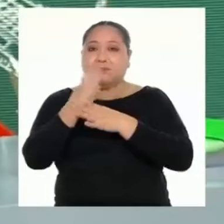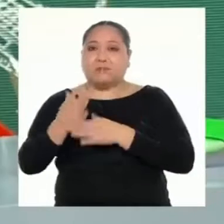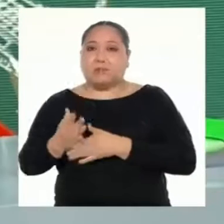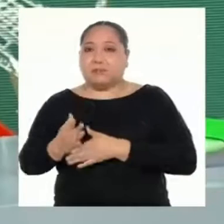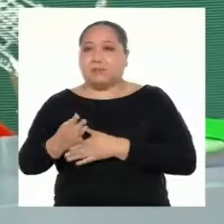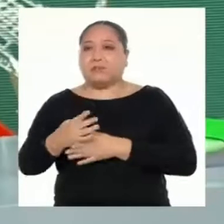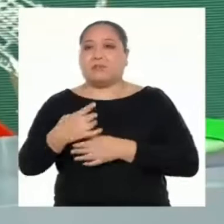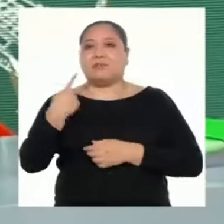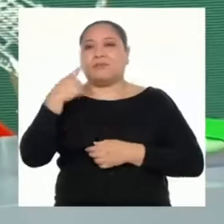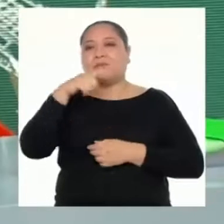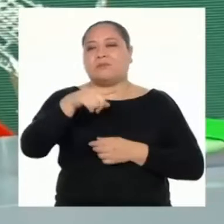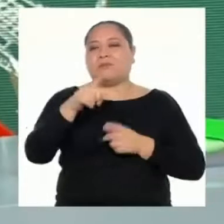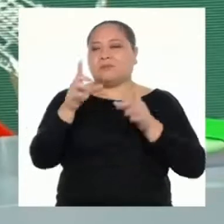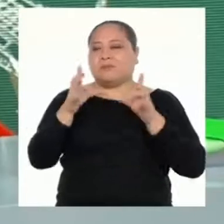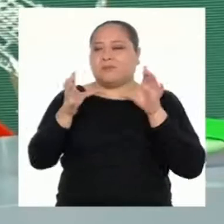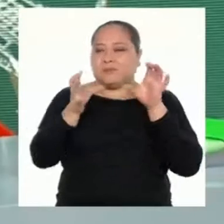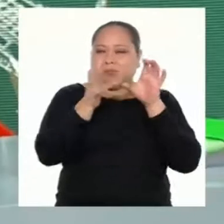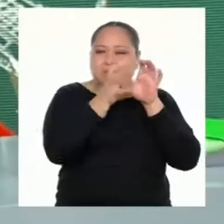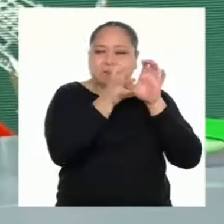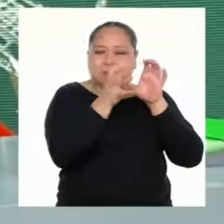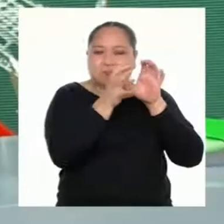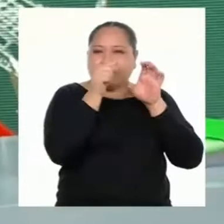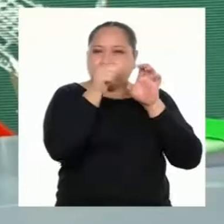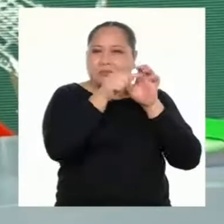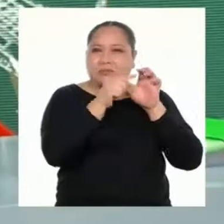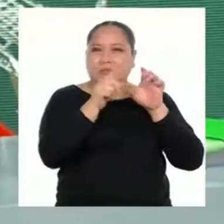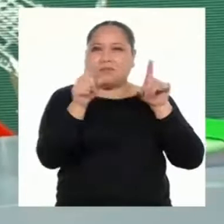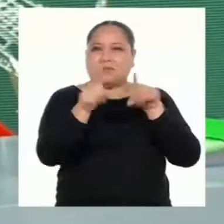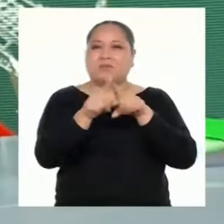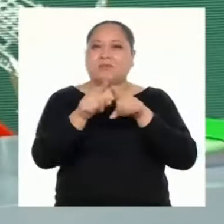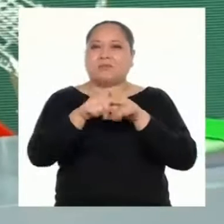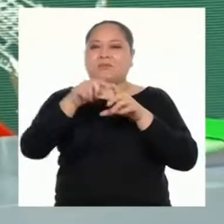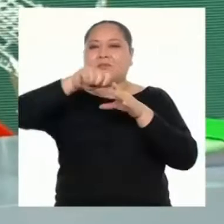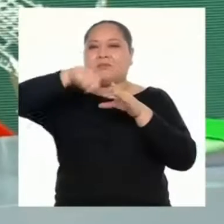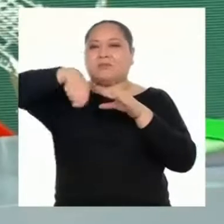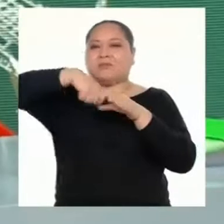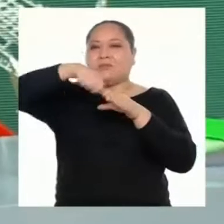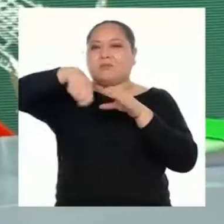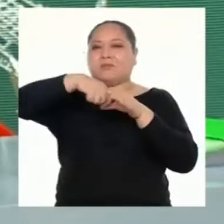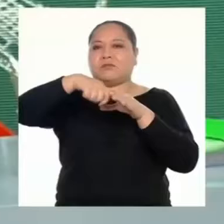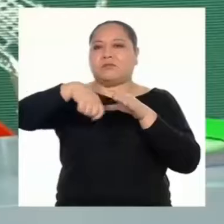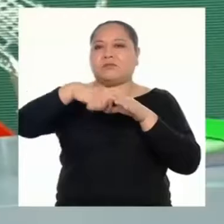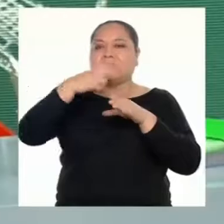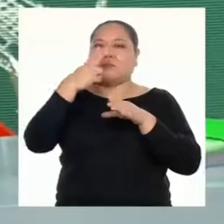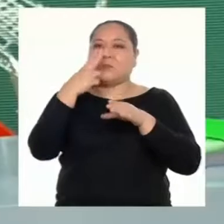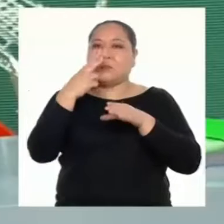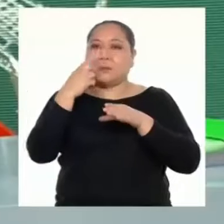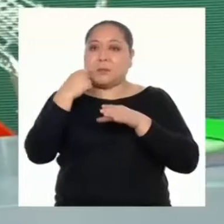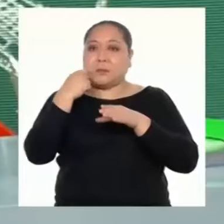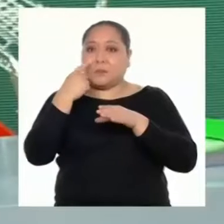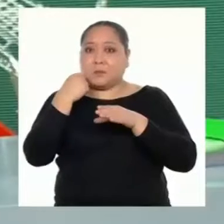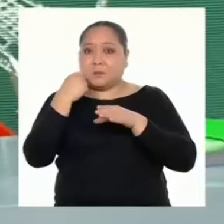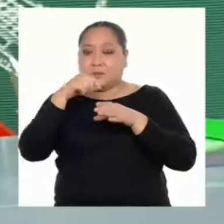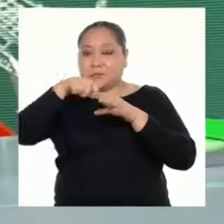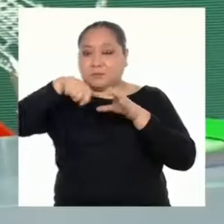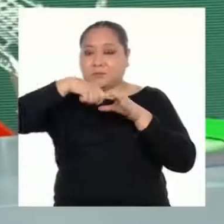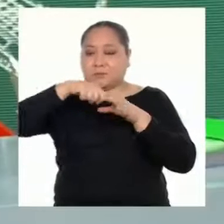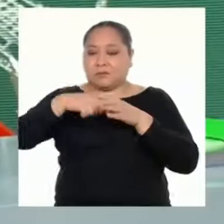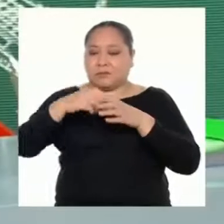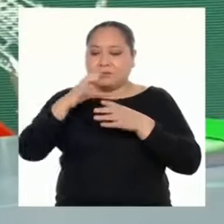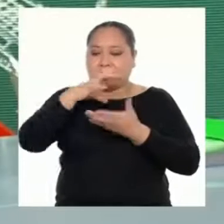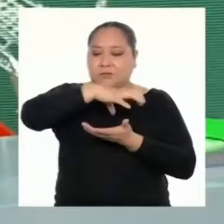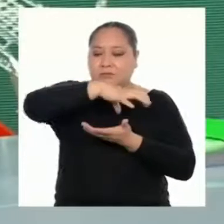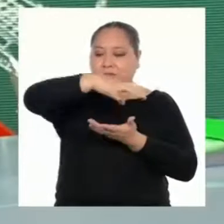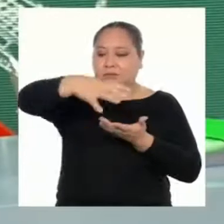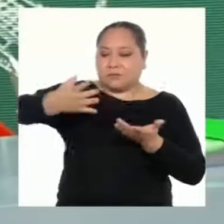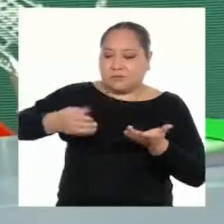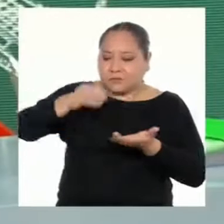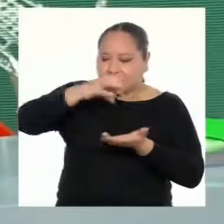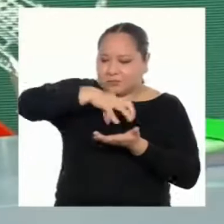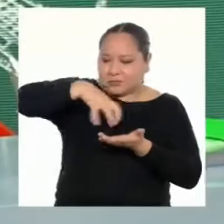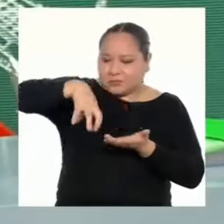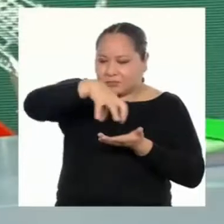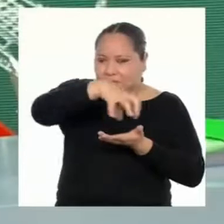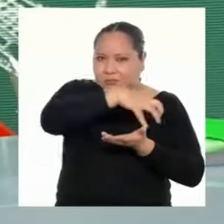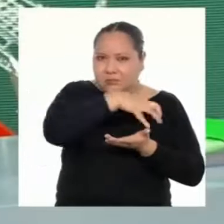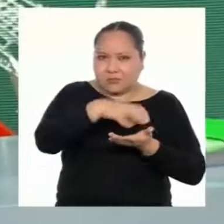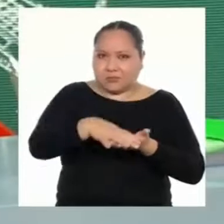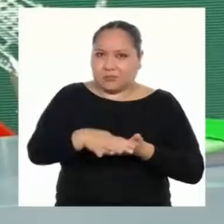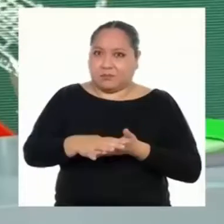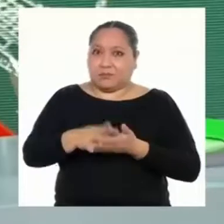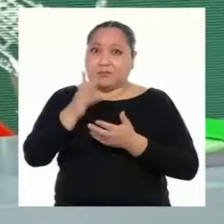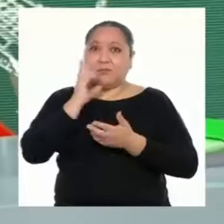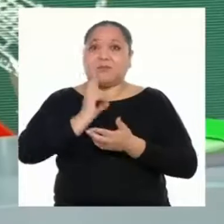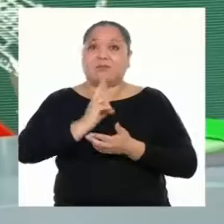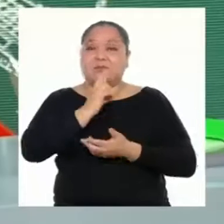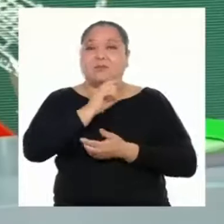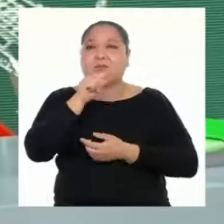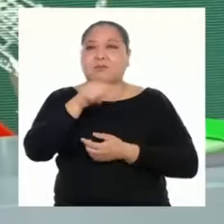compartamos y sea solo un rinconcito. También están los cocineros, que decoran los platos que sirven en los restaurantes, por ejemplo. Las